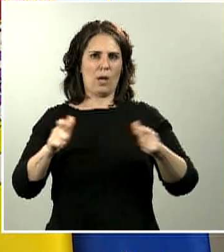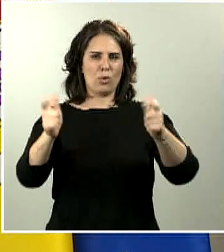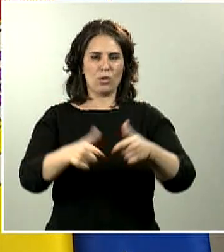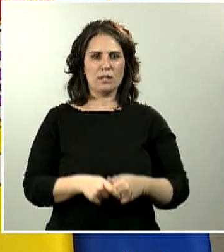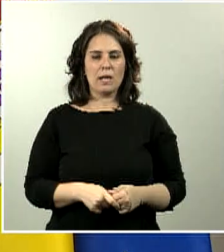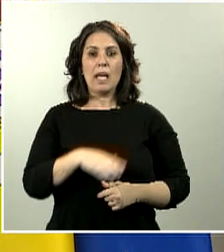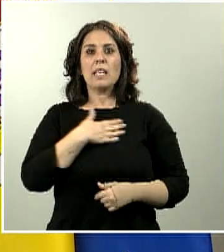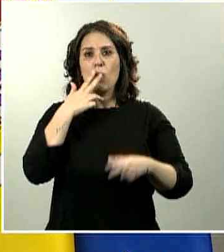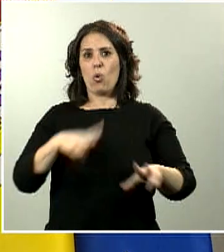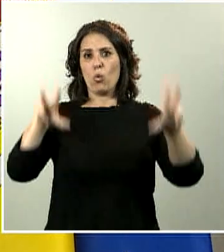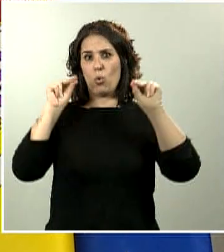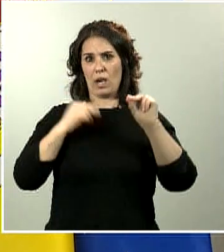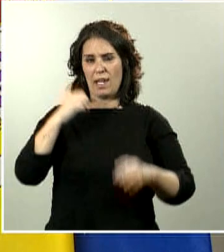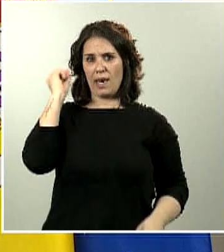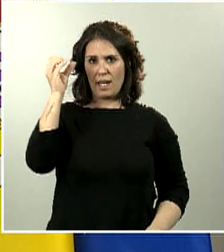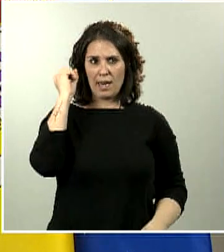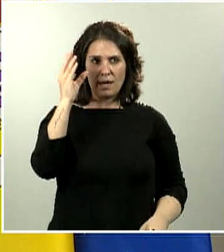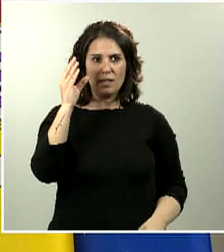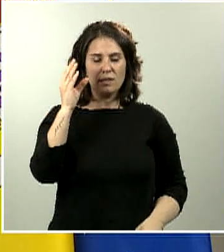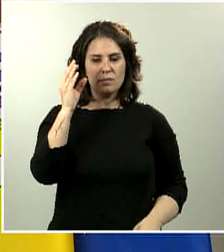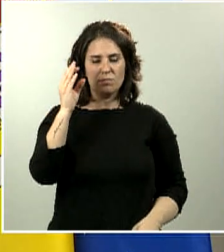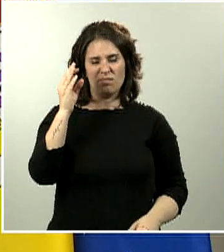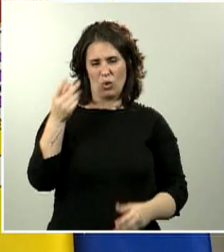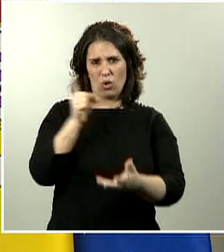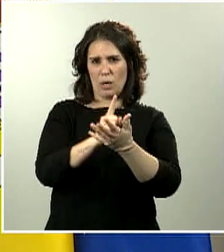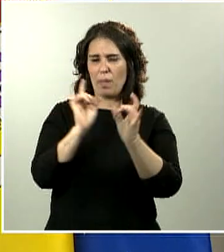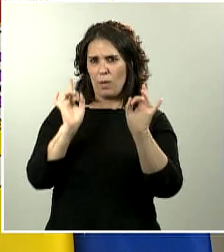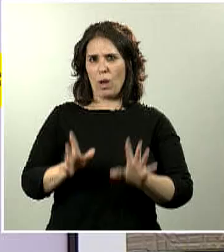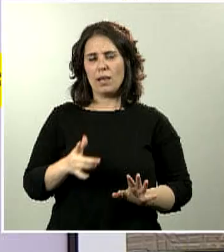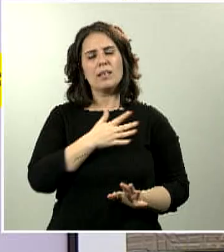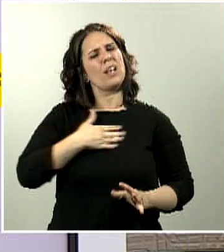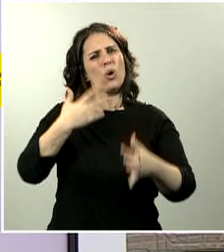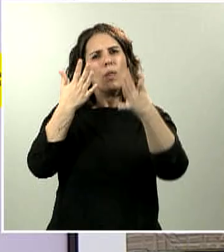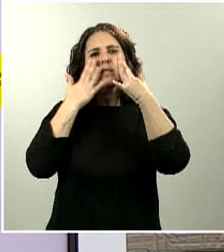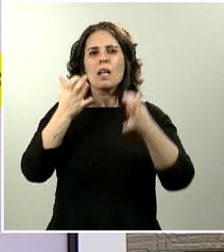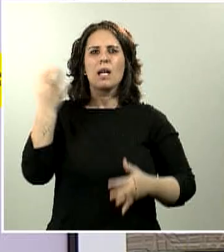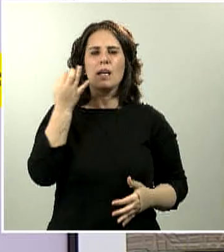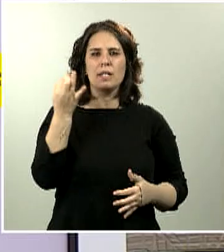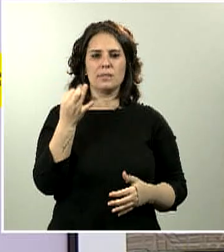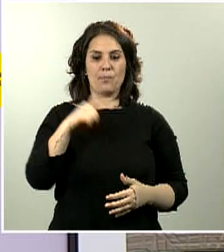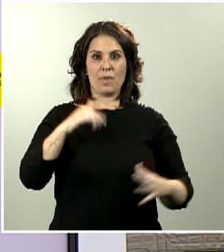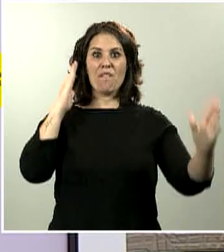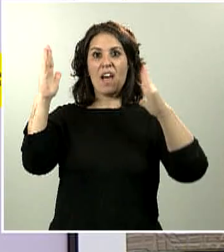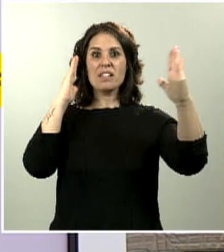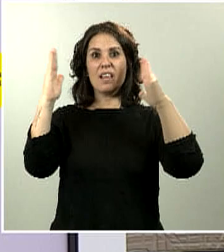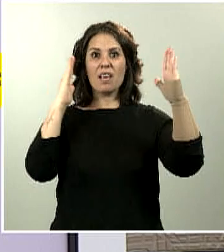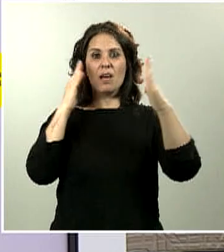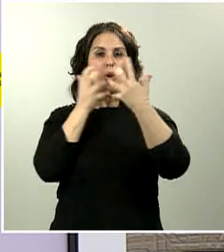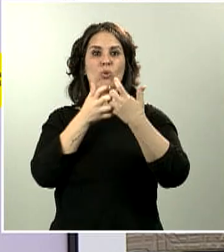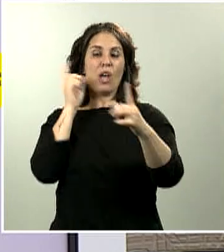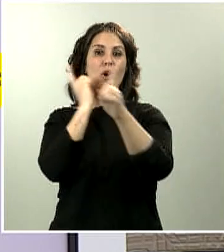una vez más destacando que estamos todavía en una fase dura de la lucha contra el